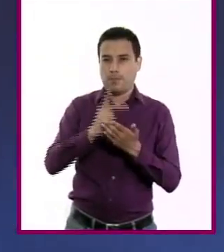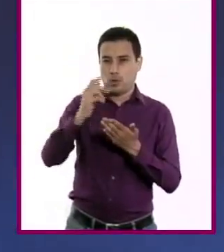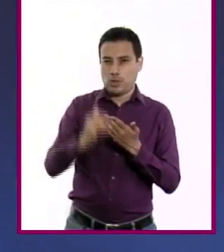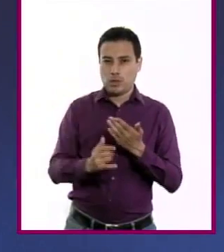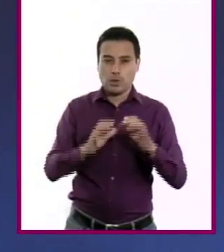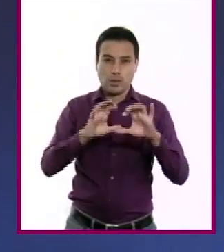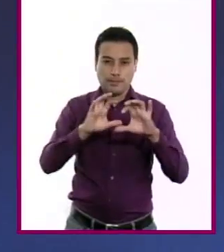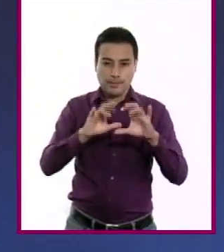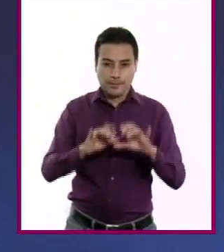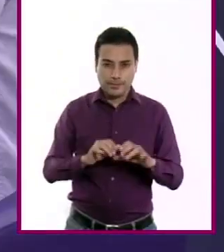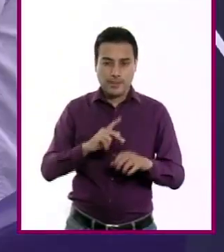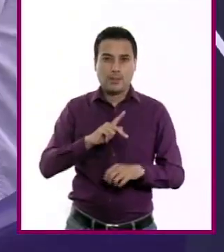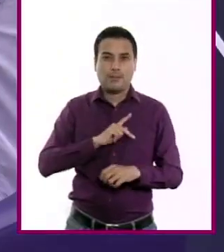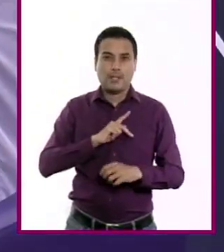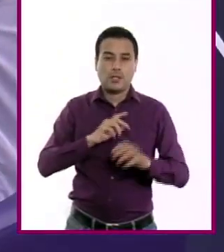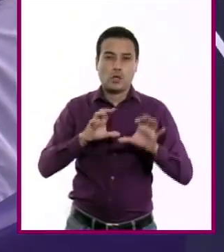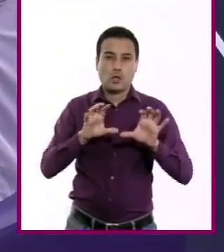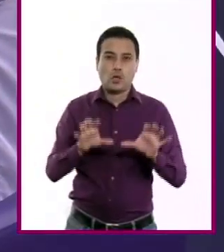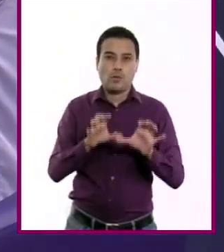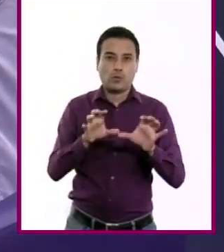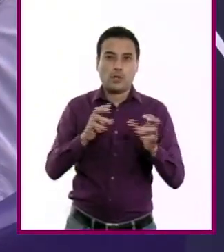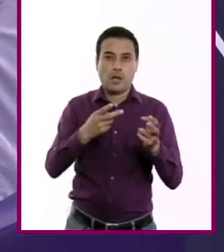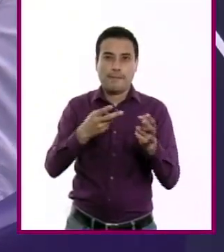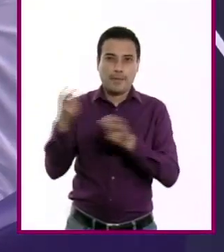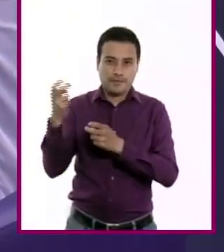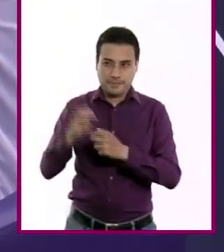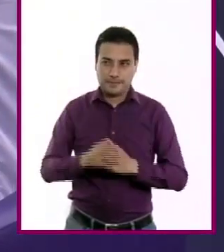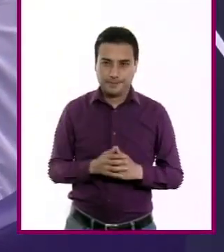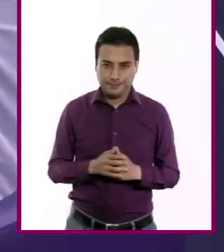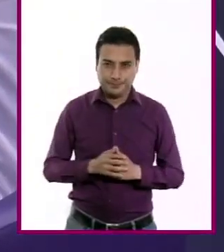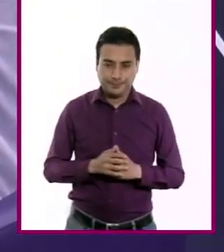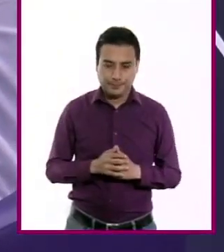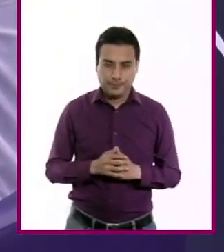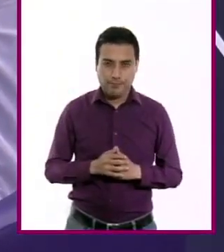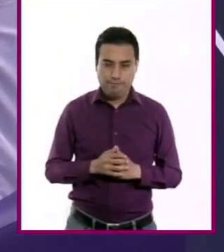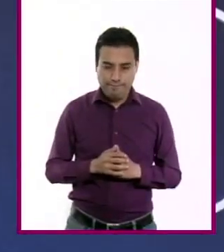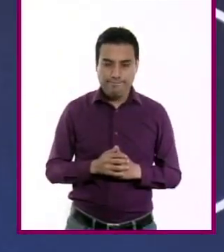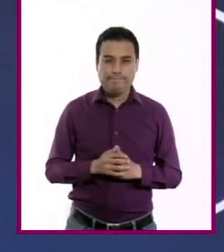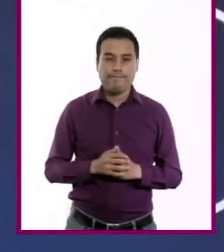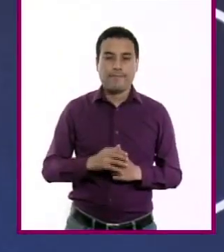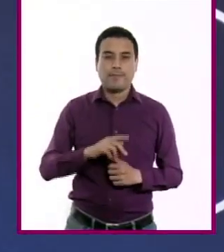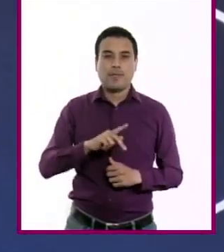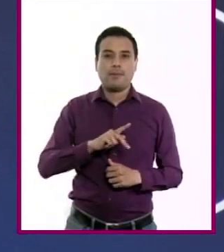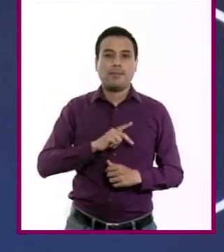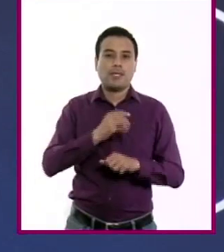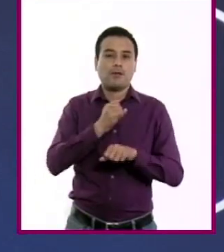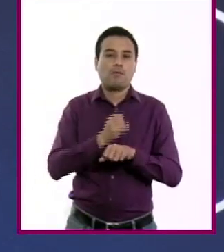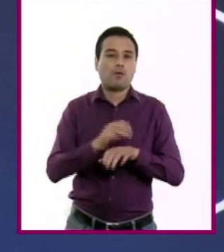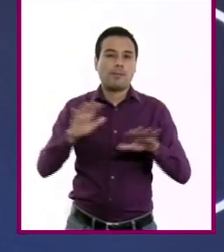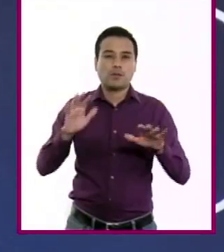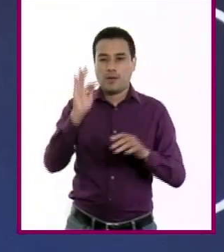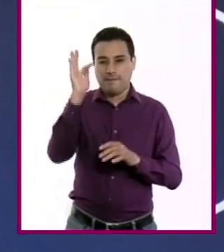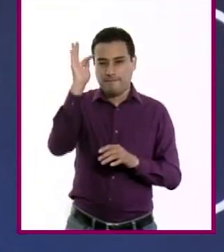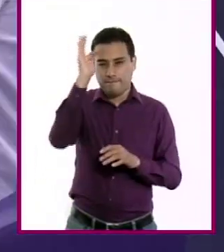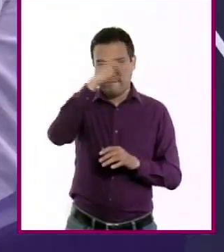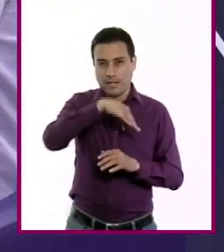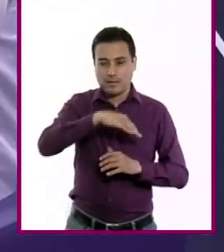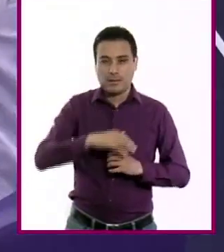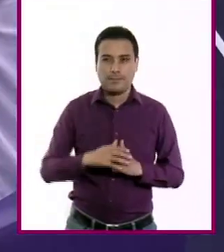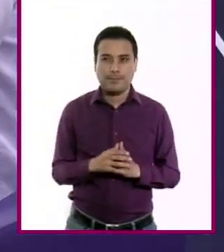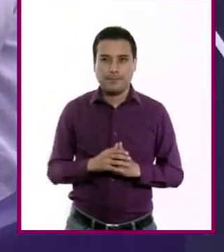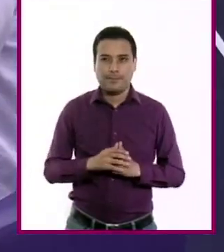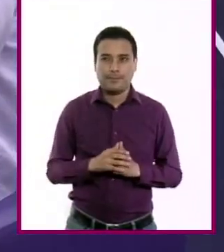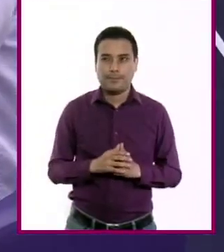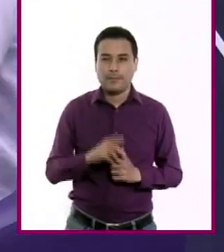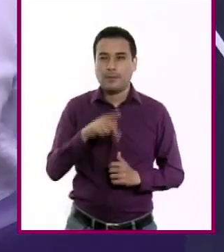desgraciadamente, secuestraron una de mis computadoras uh-huh. y afortunadamente toda la información era ficticia, uh-huh. pero la experiencia